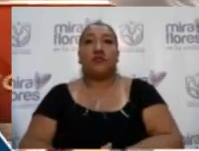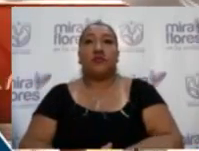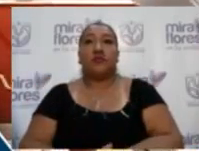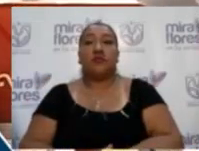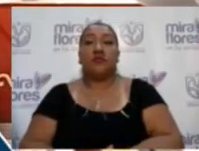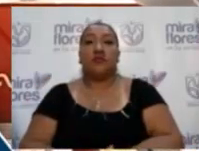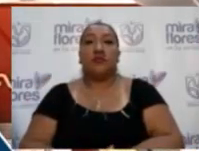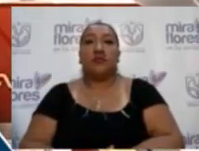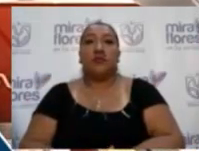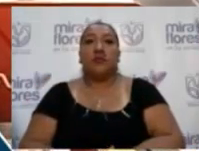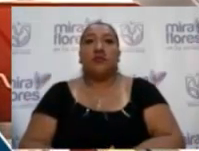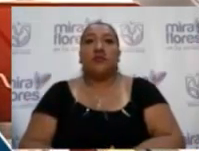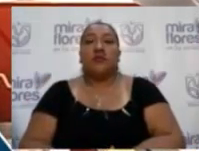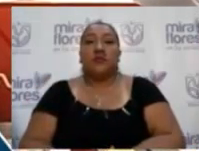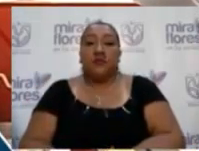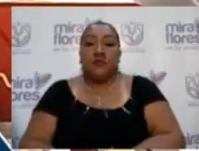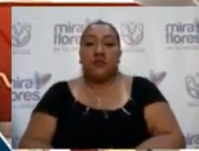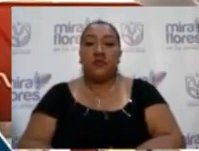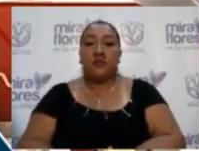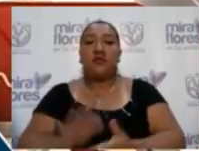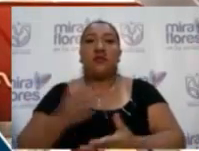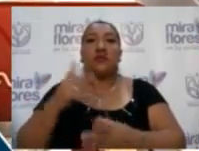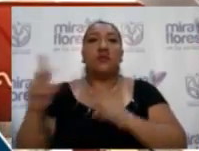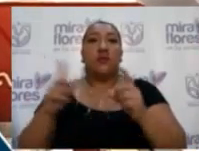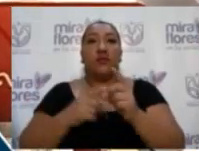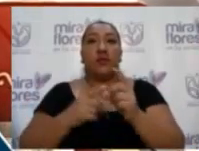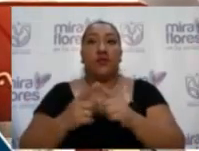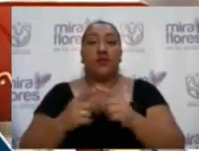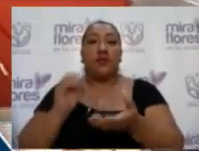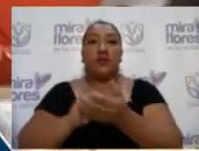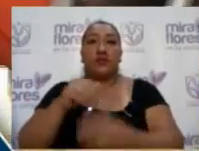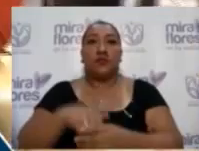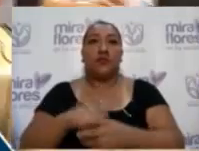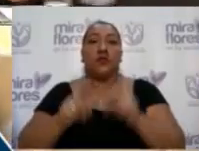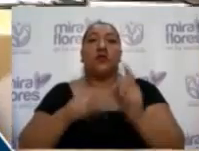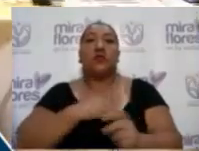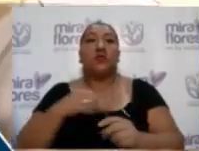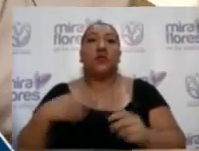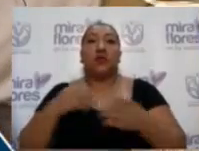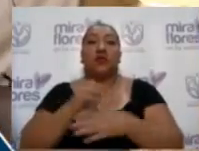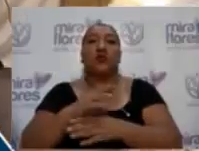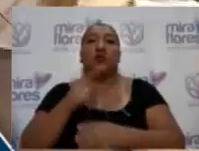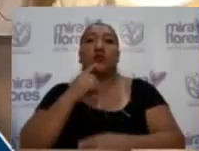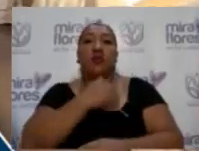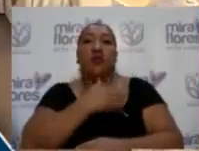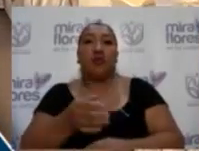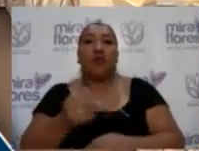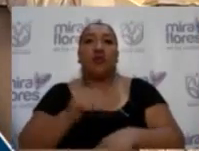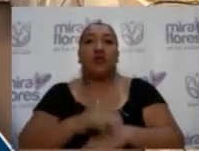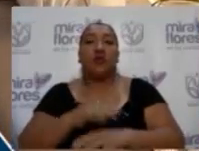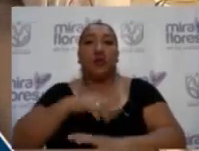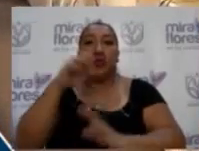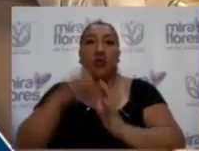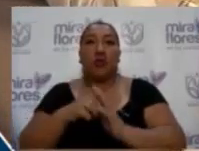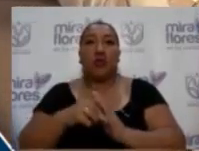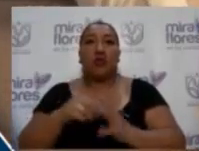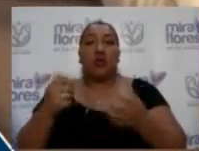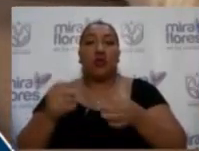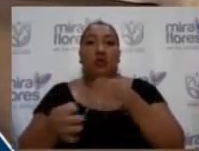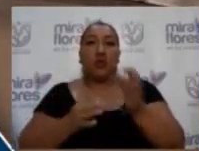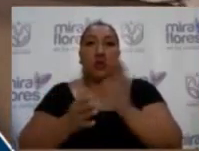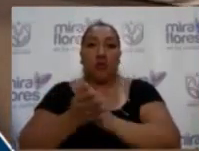palabra. No habiendo debate, vamos a proceder a votar. Aquellos miembros del Consejo que estén a favor de aprobar este proyecto, si lo han de expresarlo